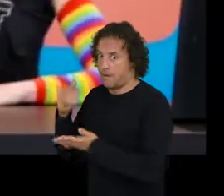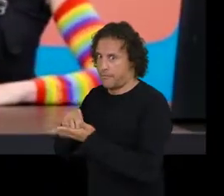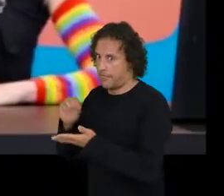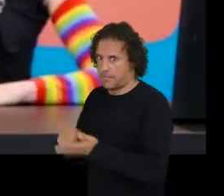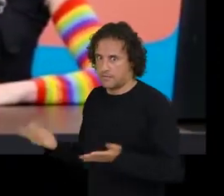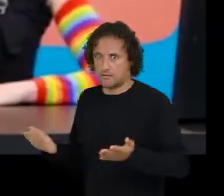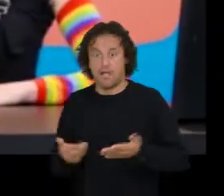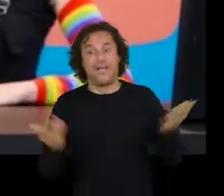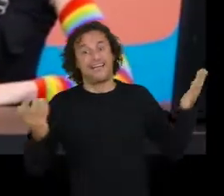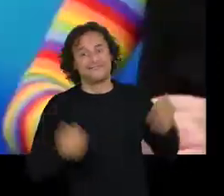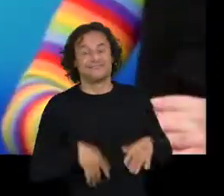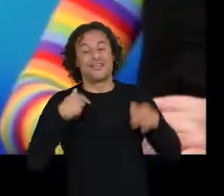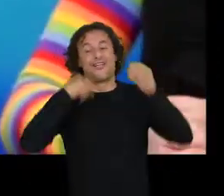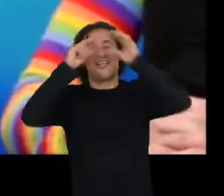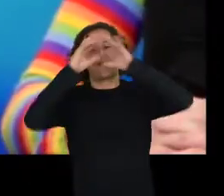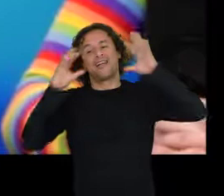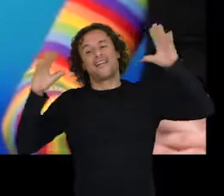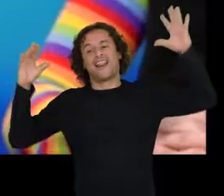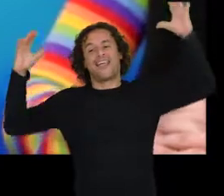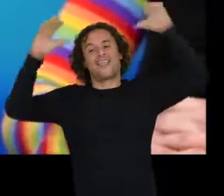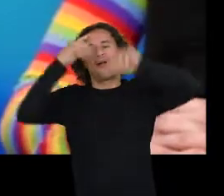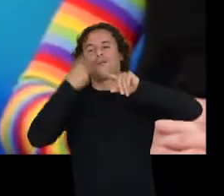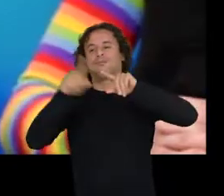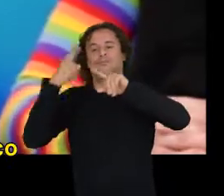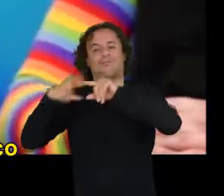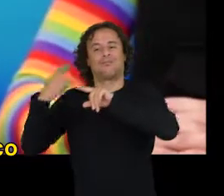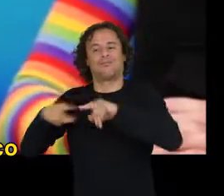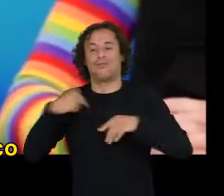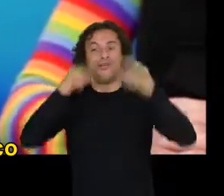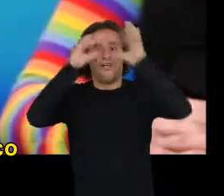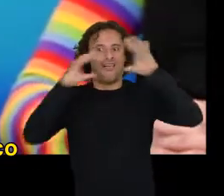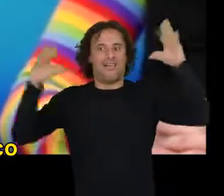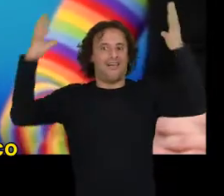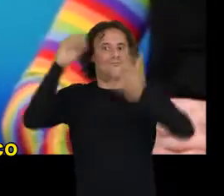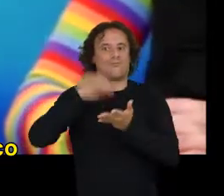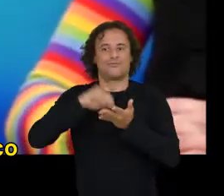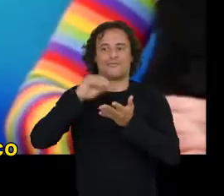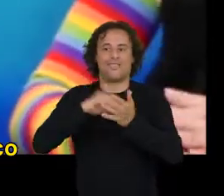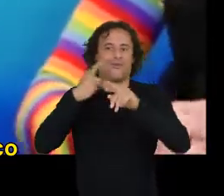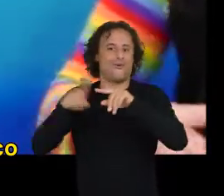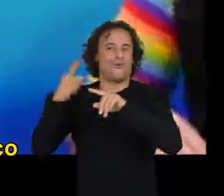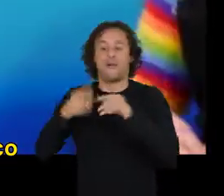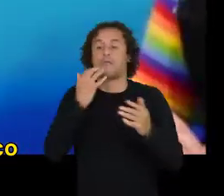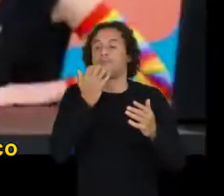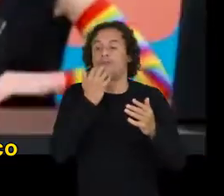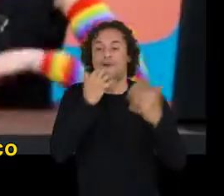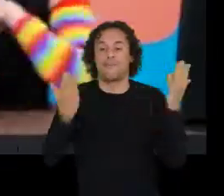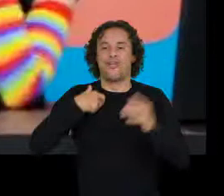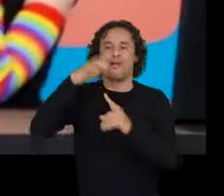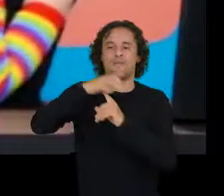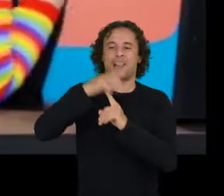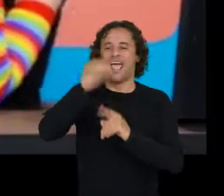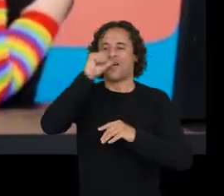que estaba a imaginar cousas. Eu imagino moitas cousas. Imagino que estou nun parque acuático botándome por un